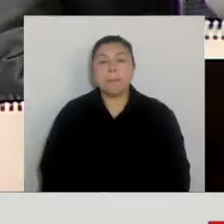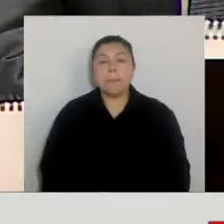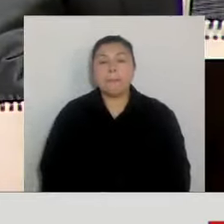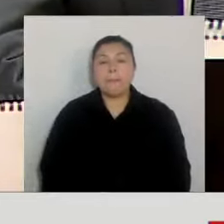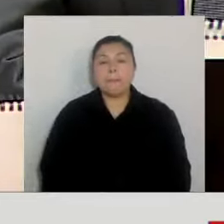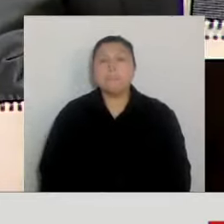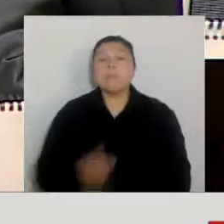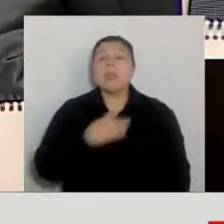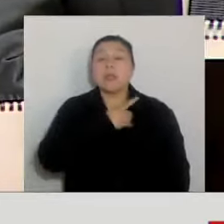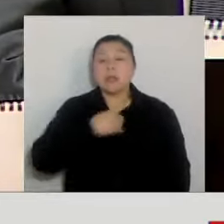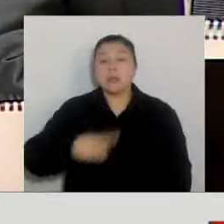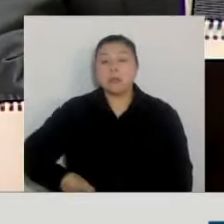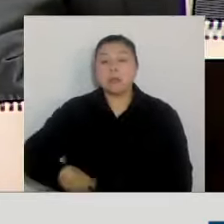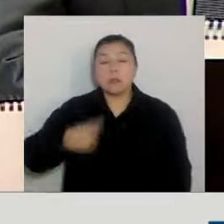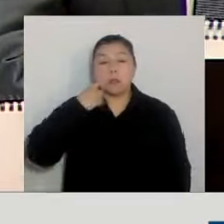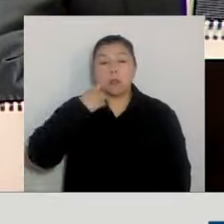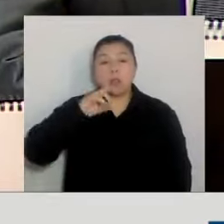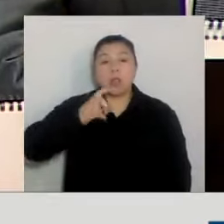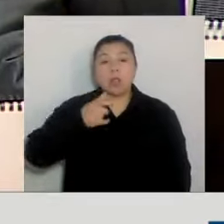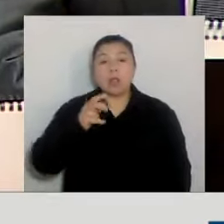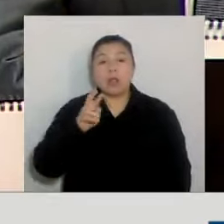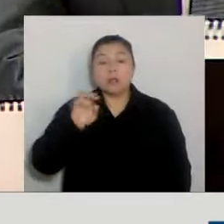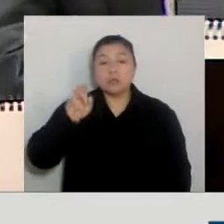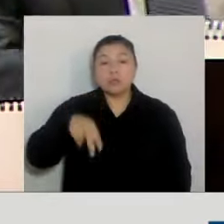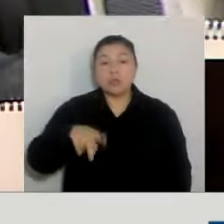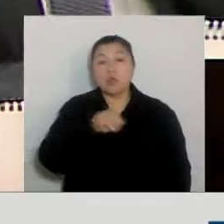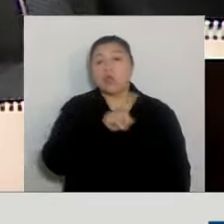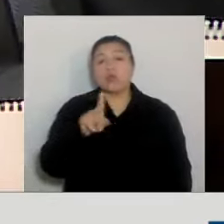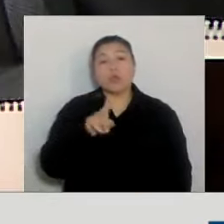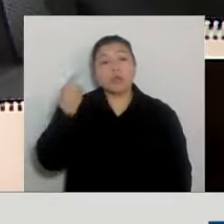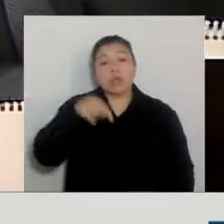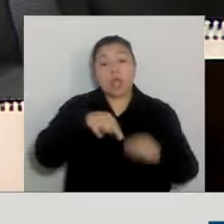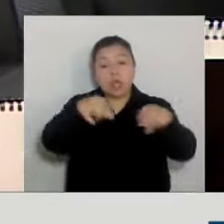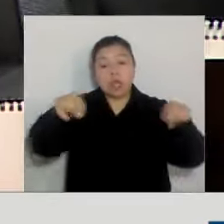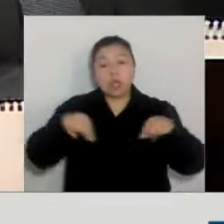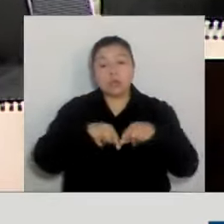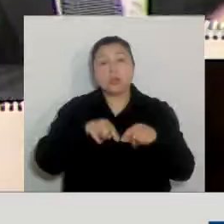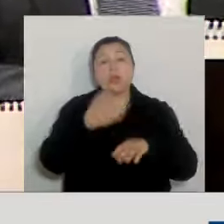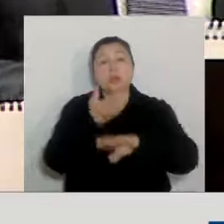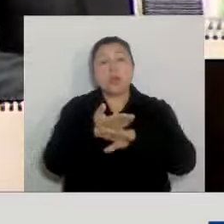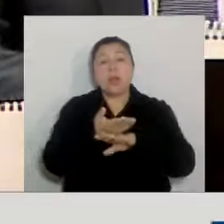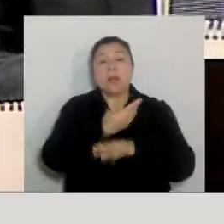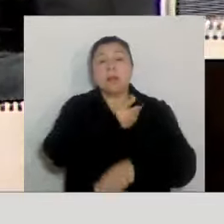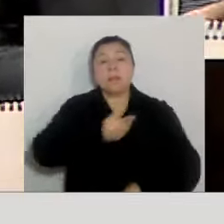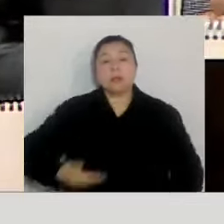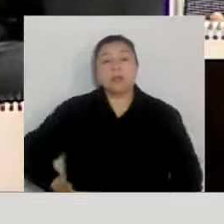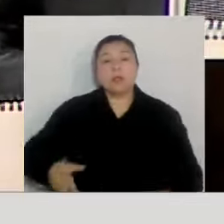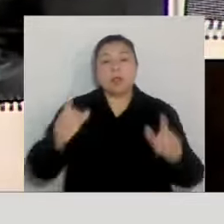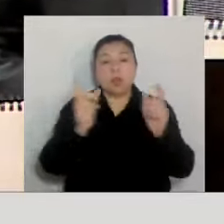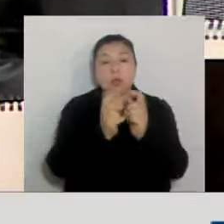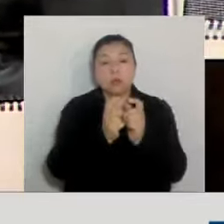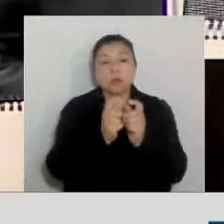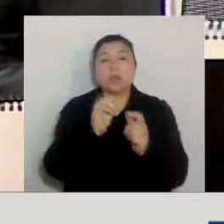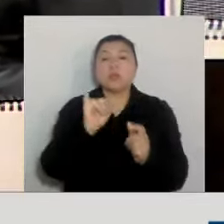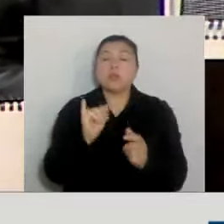diputado Gastón Von mulen Brook no se encuentra presente le queremos pedir al presidente de la comisión si es tan amable el diputado Carlos